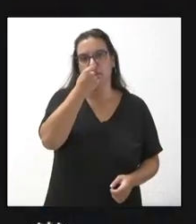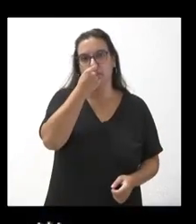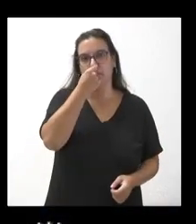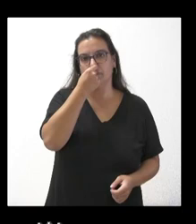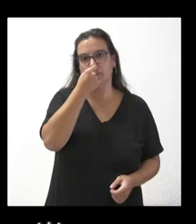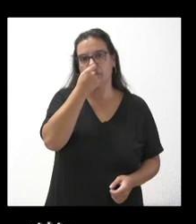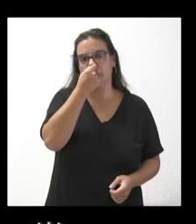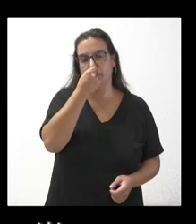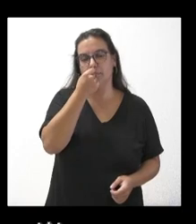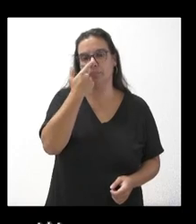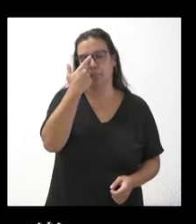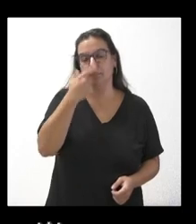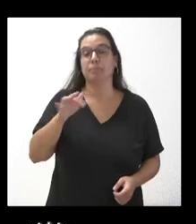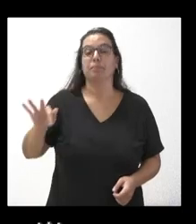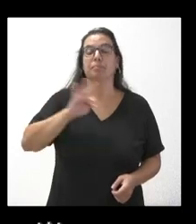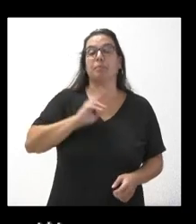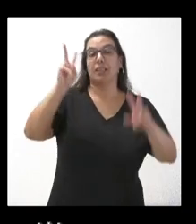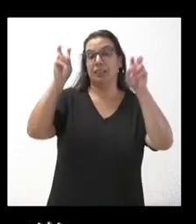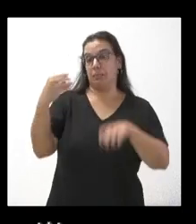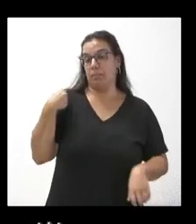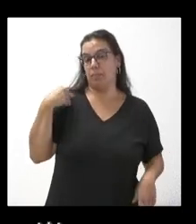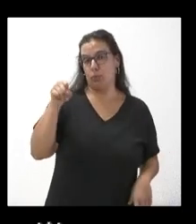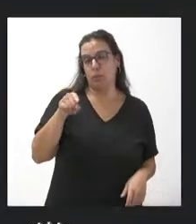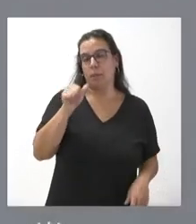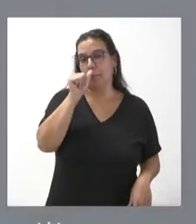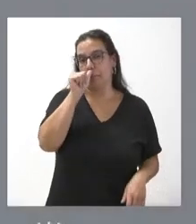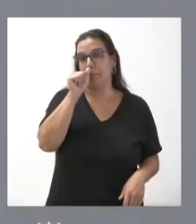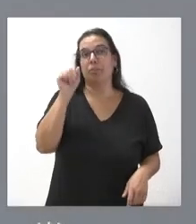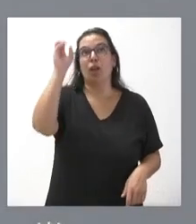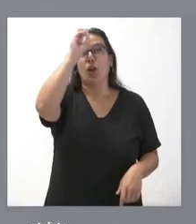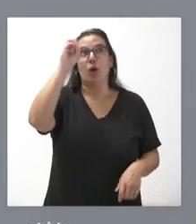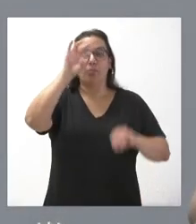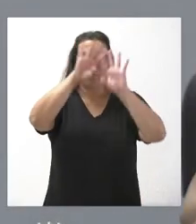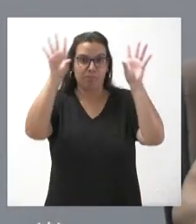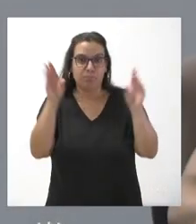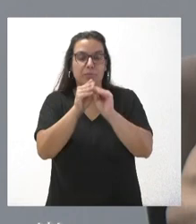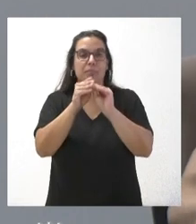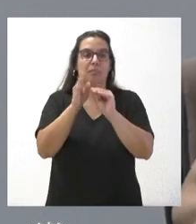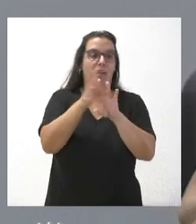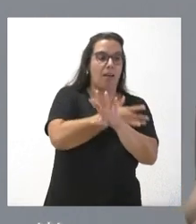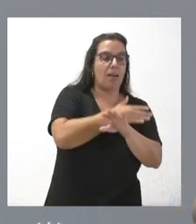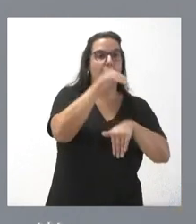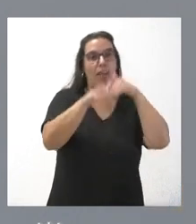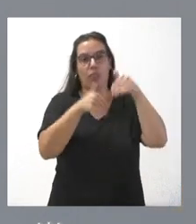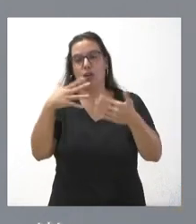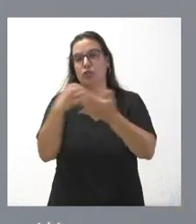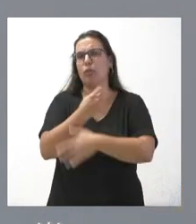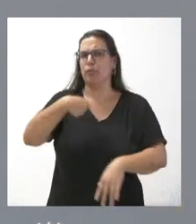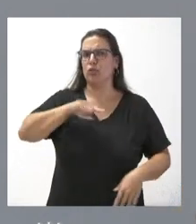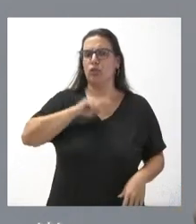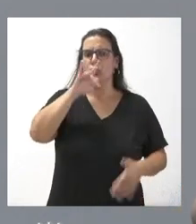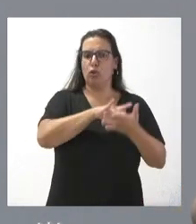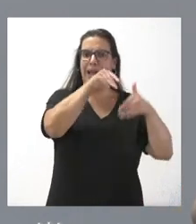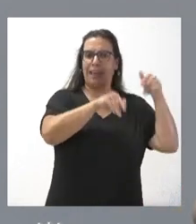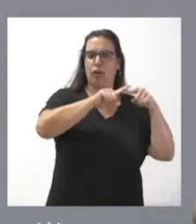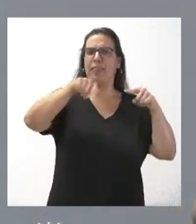Pues sobre el asunto que usted me plantea, la valoración después de las elecciones, nosotros ya tuvimos un Consejo de